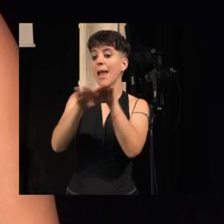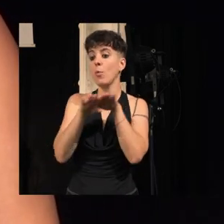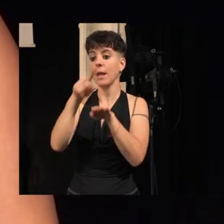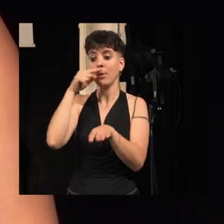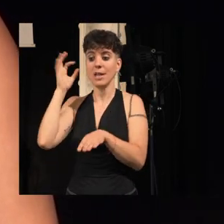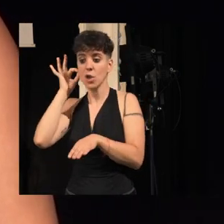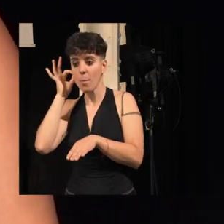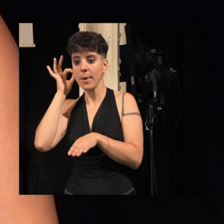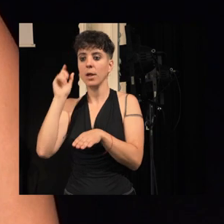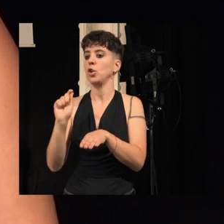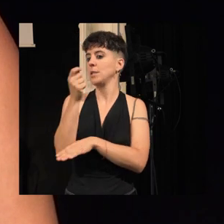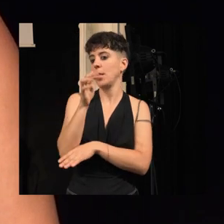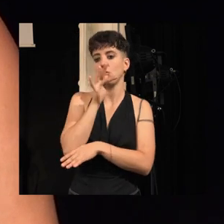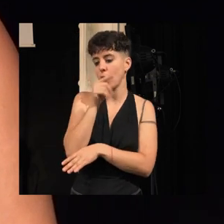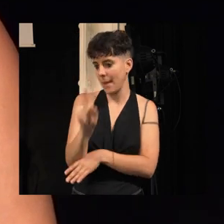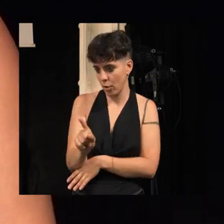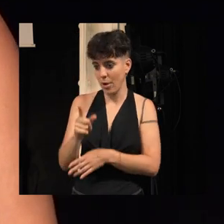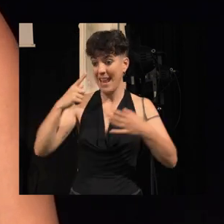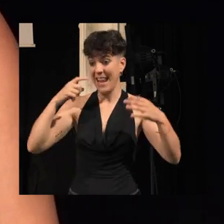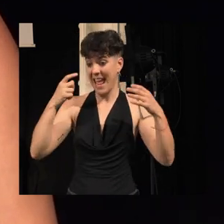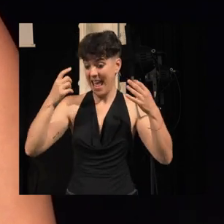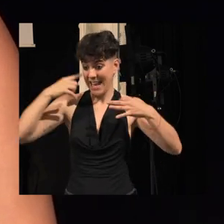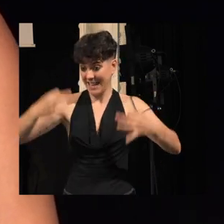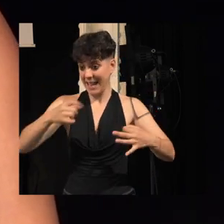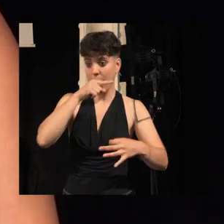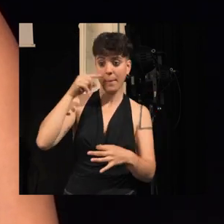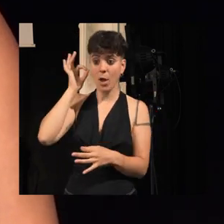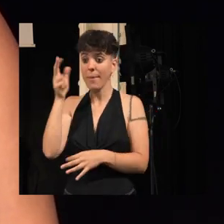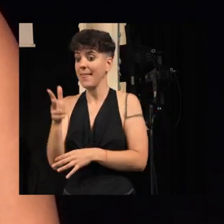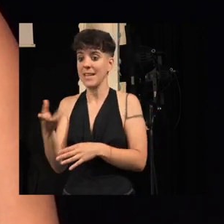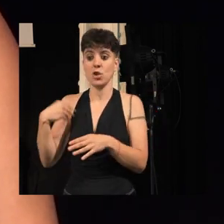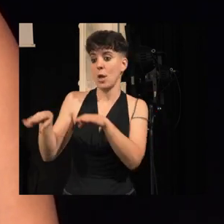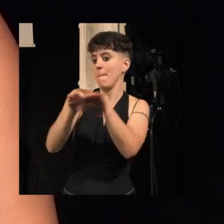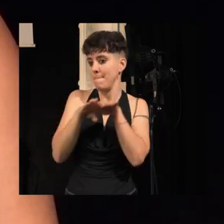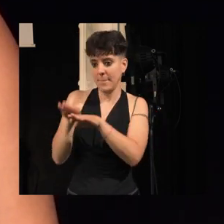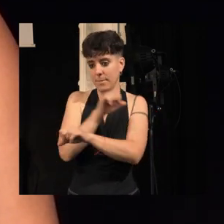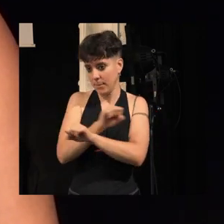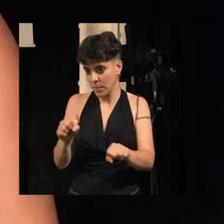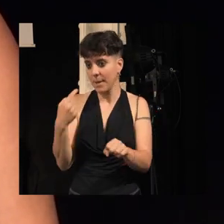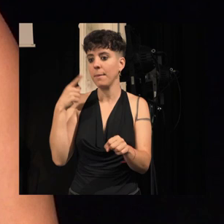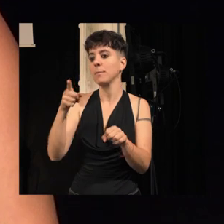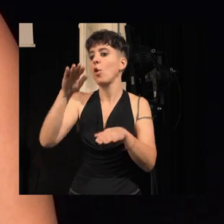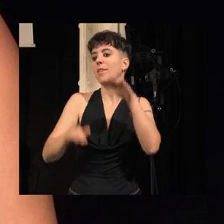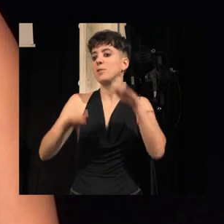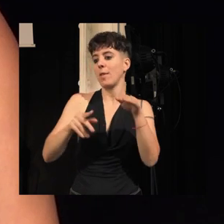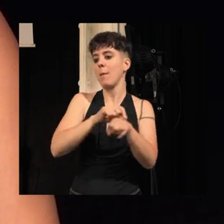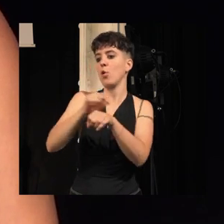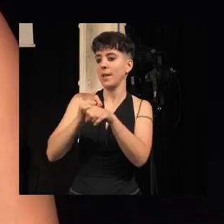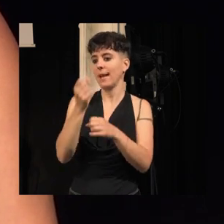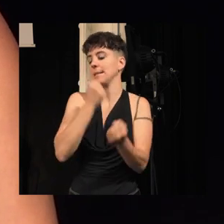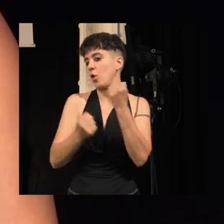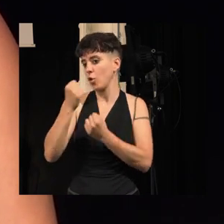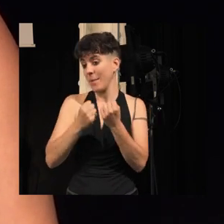cotidiana todavía no es una realidad. En la práctica, mujeres y hombres no disfrutan de los mismos derechos, puesto que persisten desigualdades políticas, económicas y culturales.